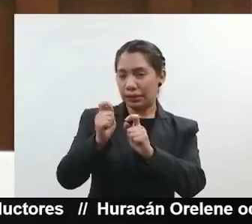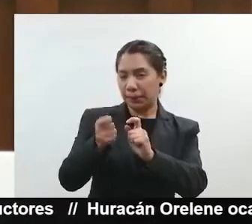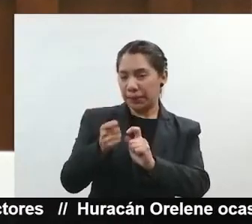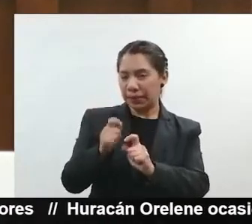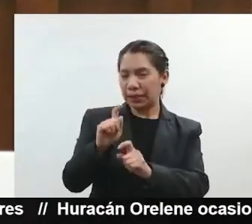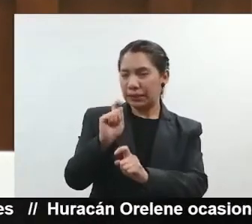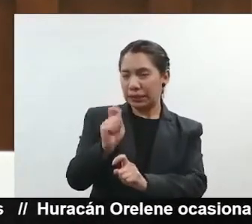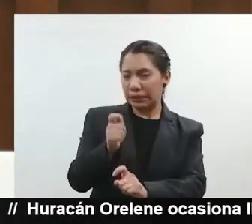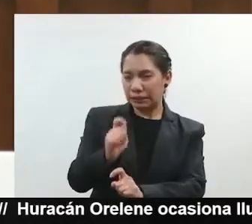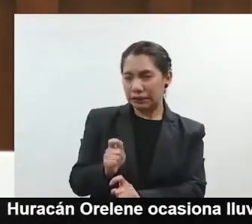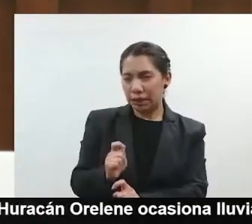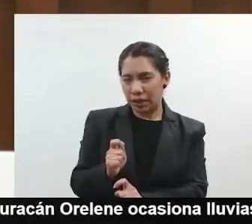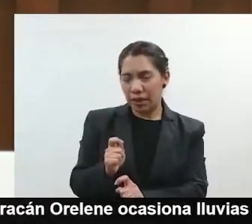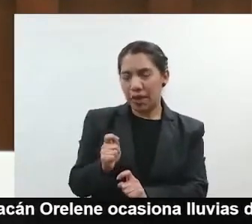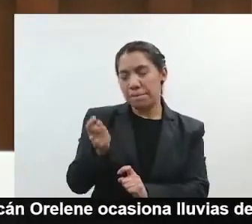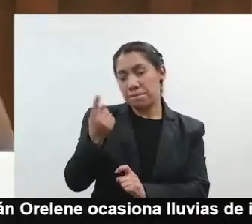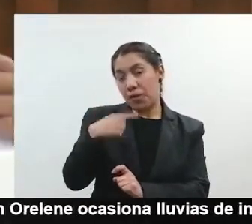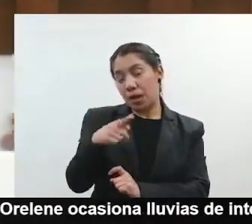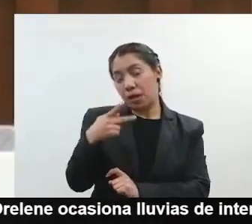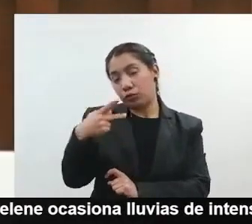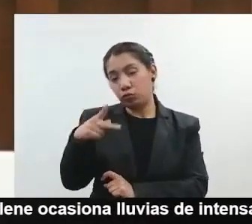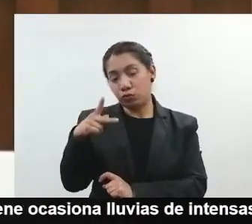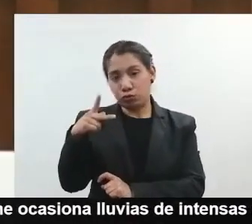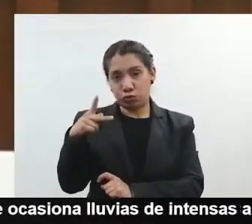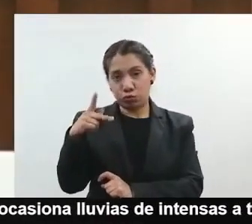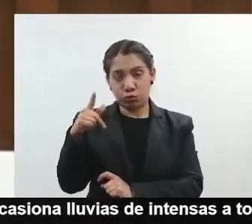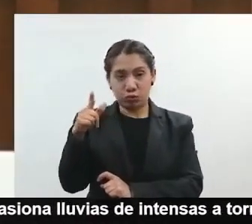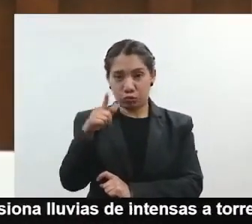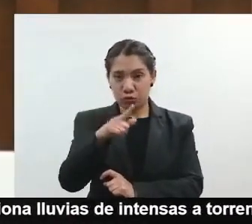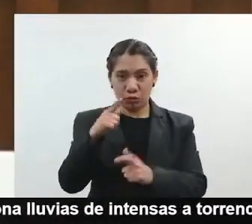el lenguaje común acá en México.